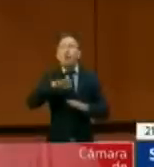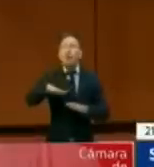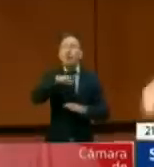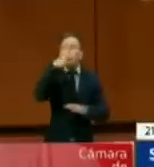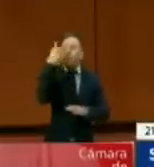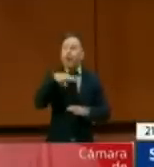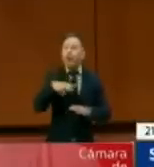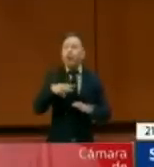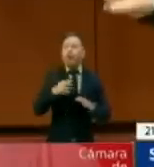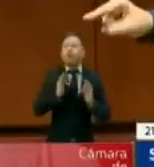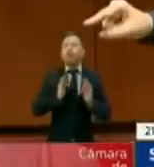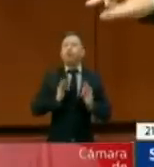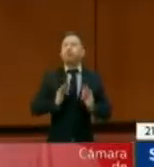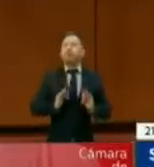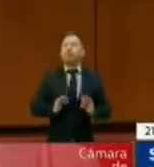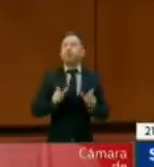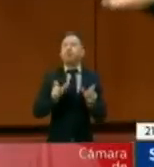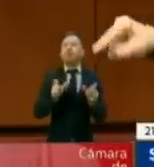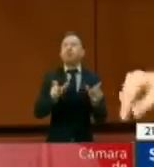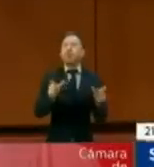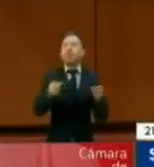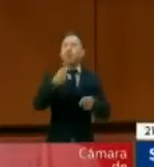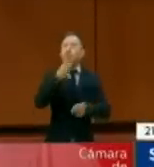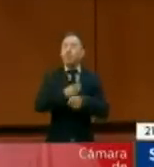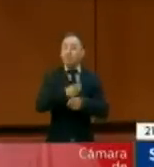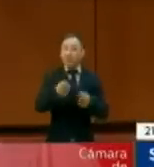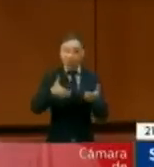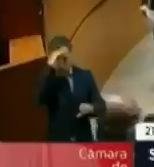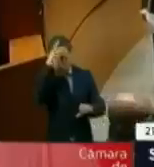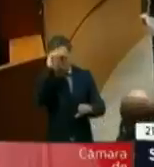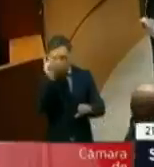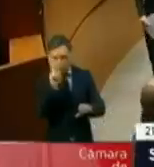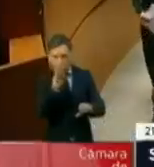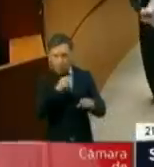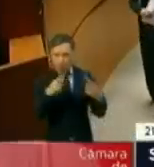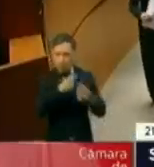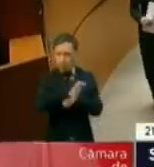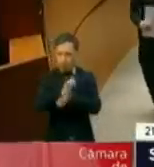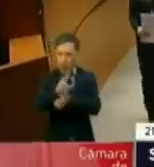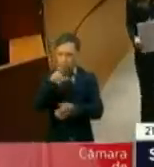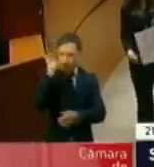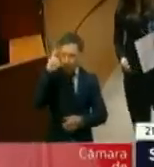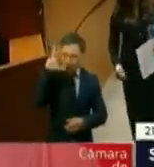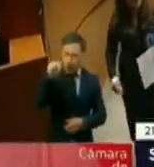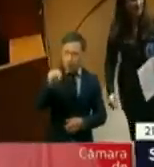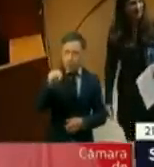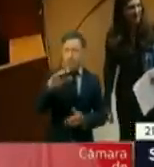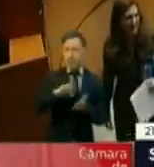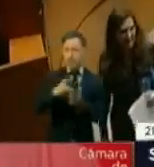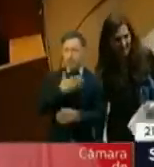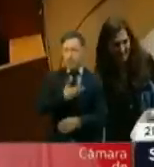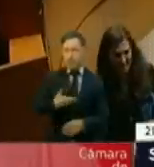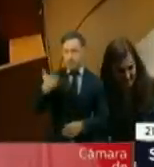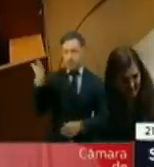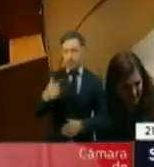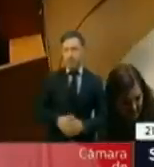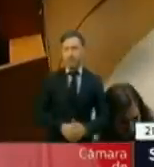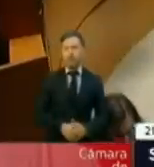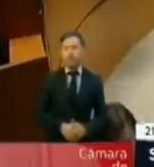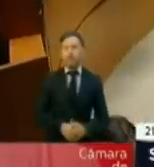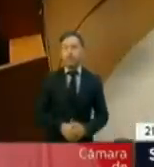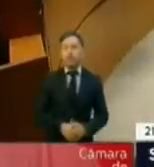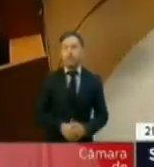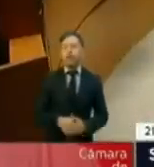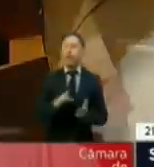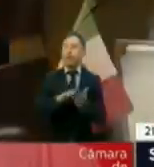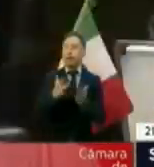dispuestos a soportar ofensas. Y tiene toda la razón. Y yo agrego, como millones de mexicanos